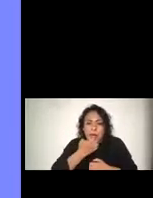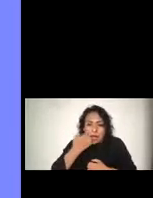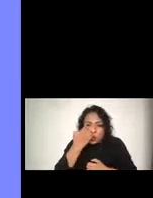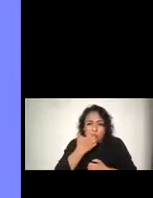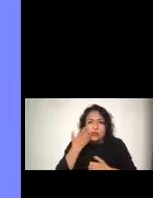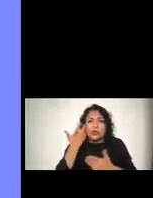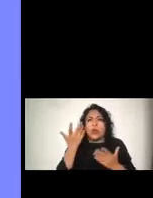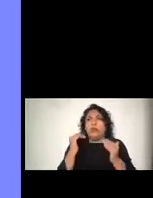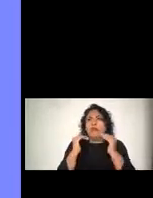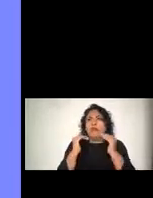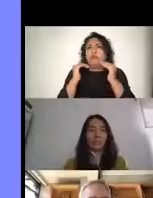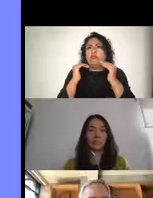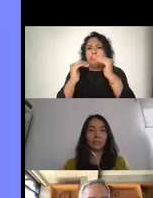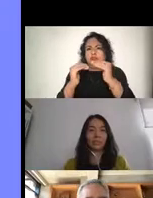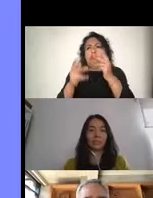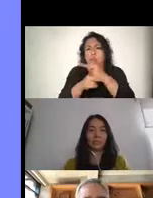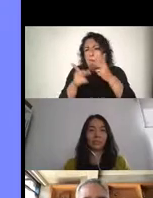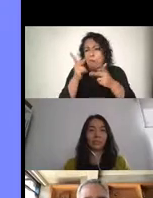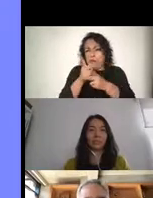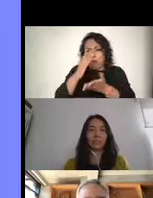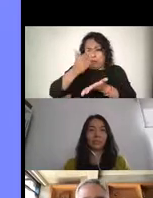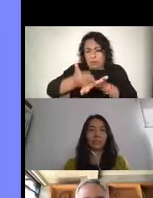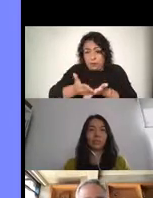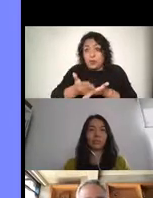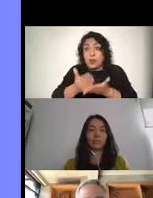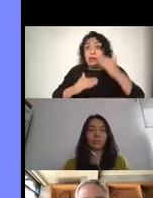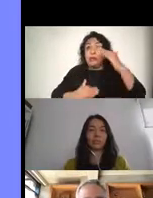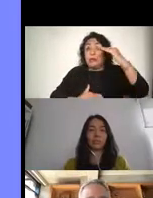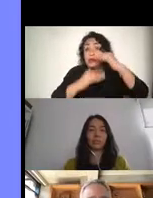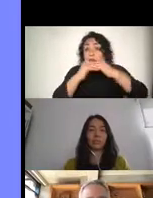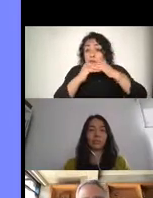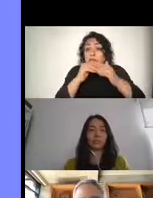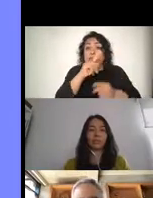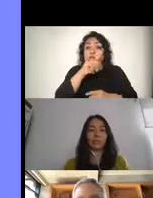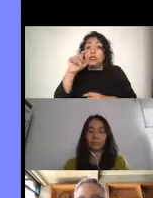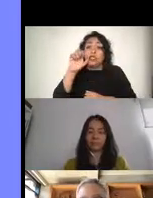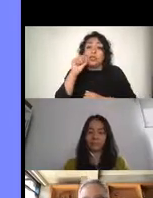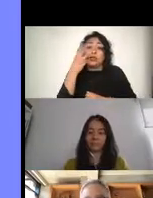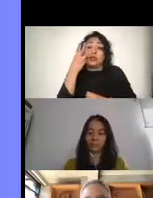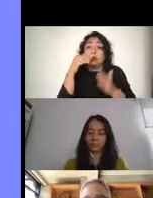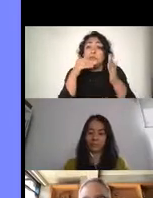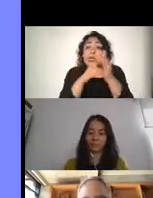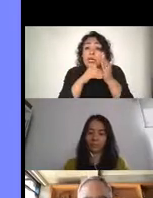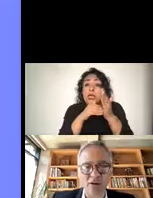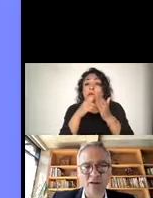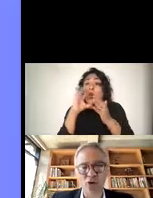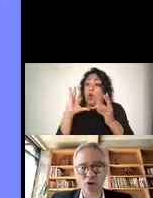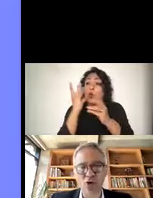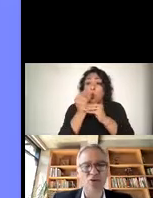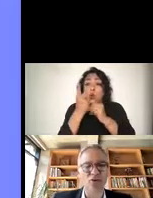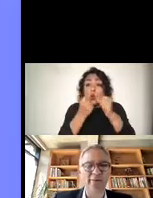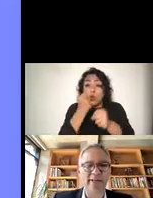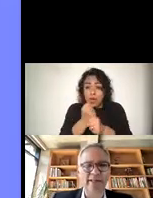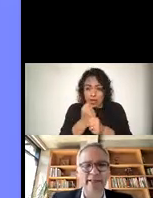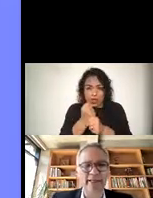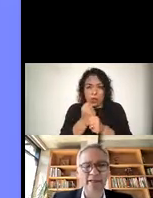medio superior, pero todo esto lo podemos hacer con un límite de hasta 163,000 pesos al año. No es